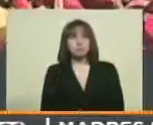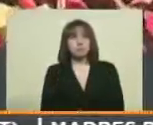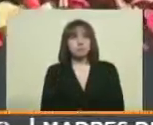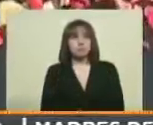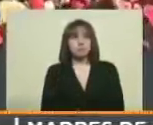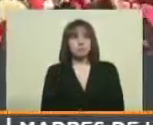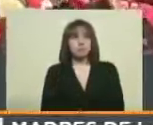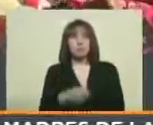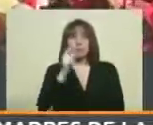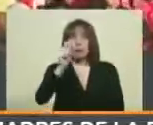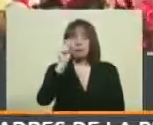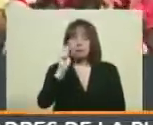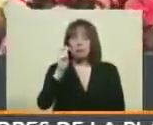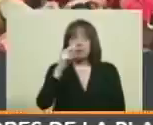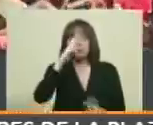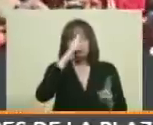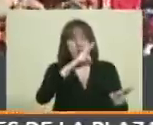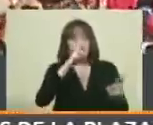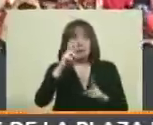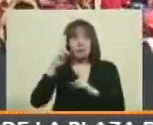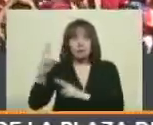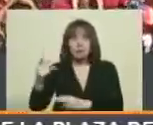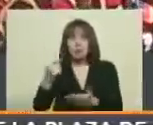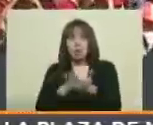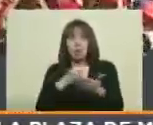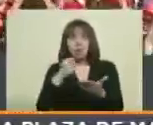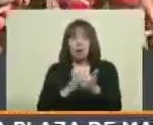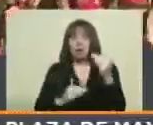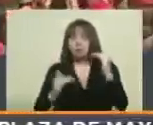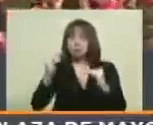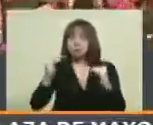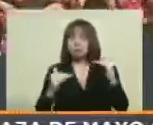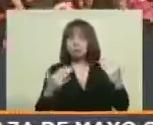la tarea de que se respeten los precios regulados